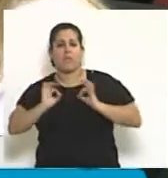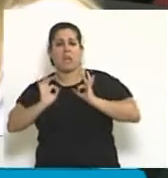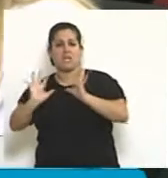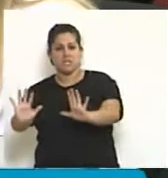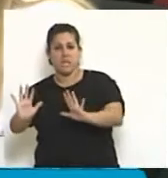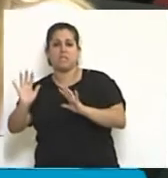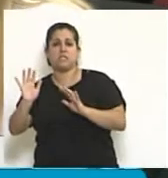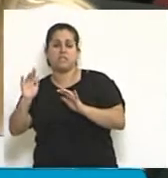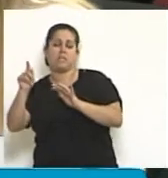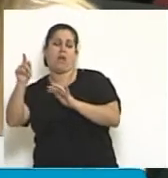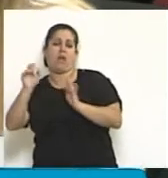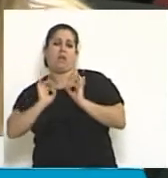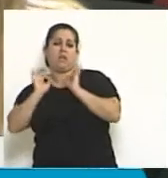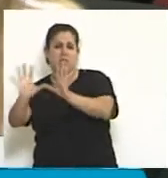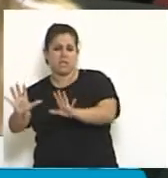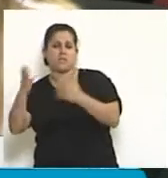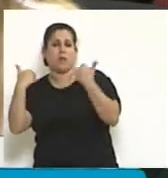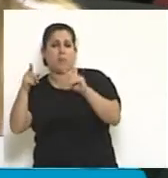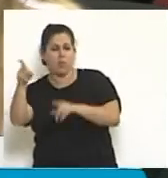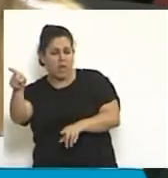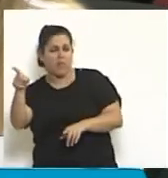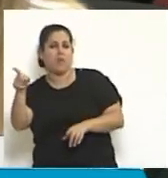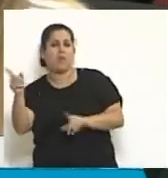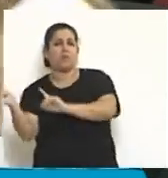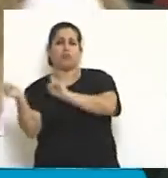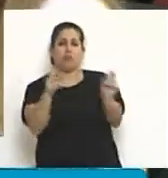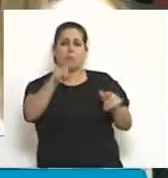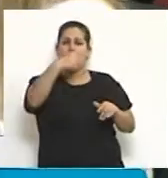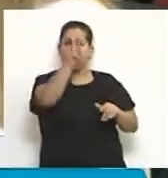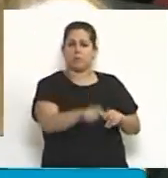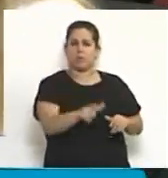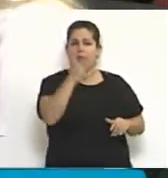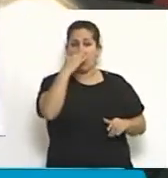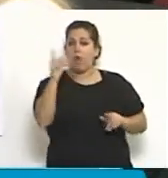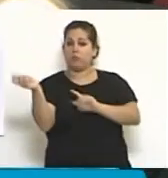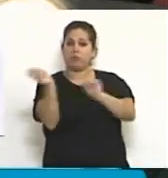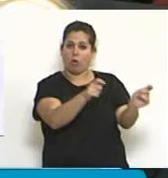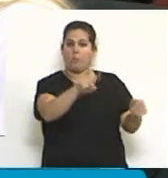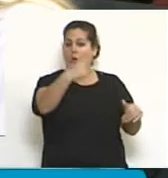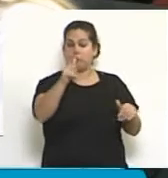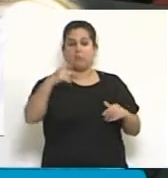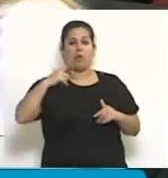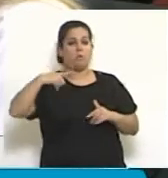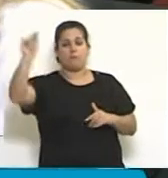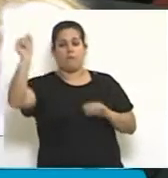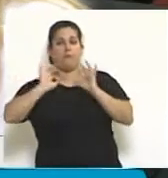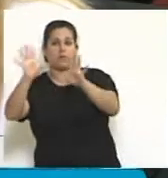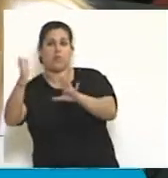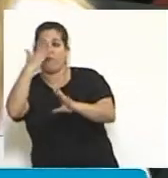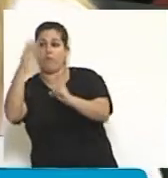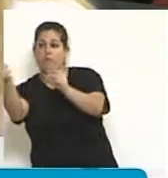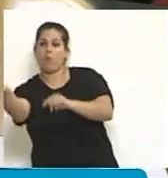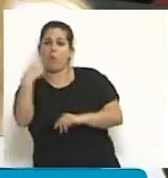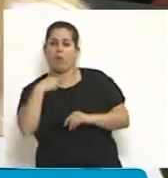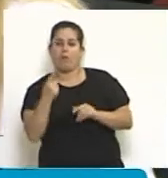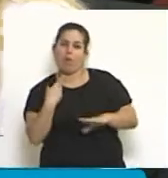licencia y asuman los cargos como subrogantes y luego regresen a sus puestos. Sobra aclarar